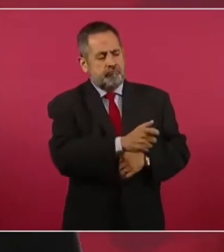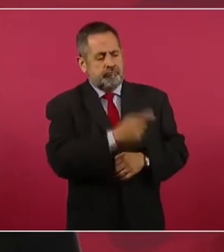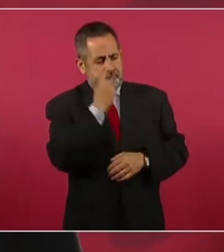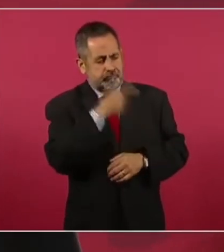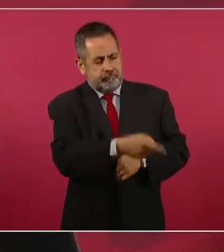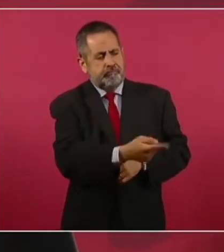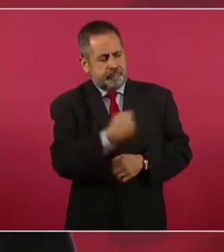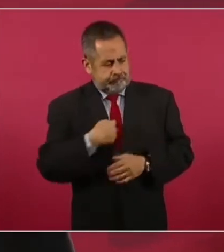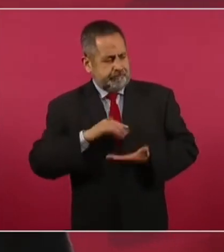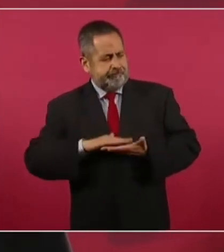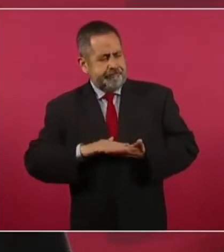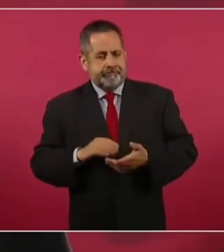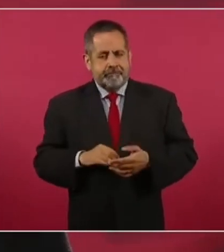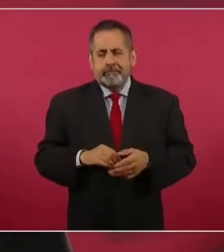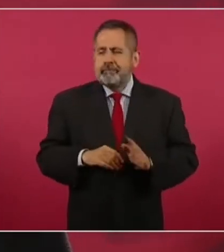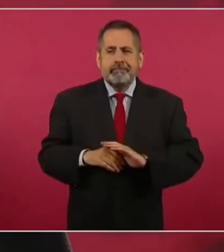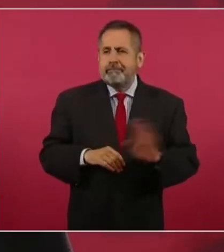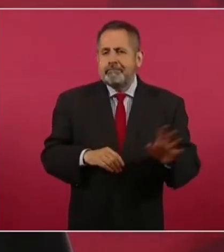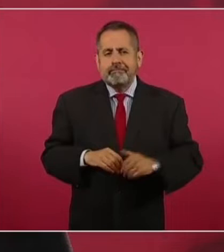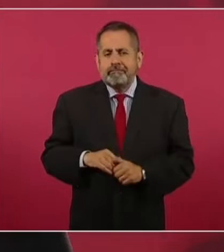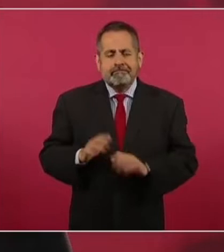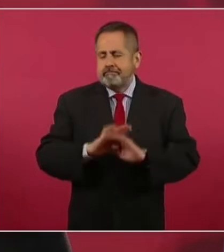Entonces ya no es lo mismo.